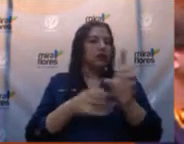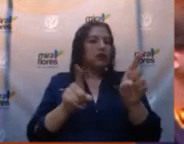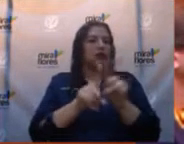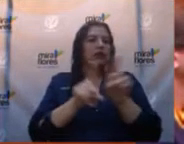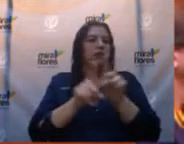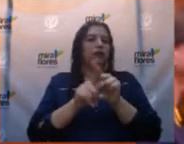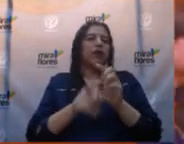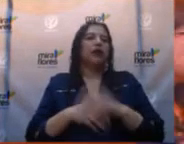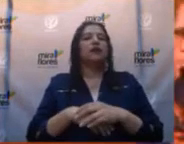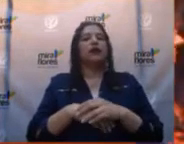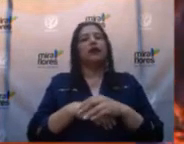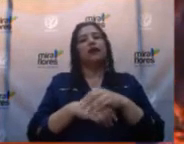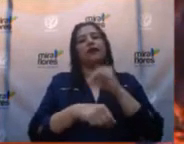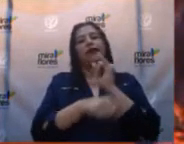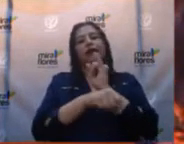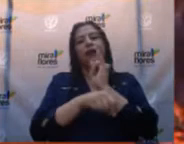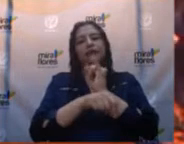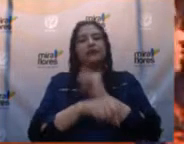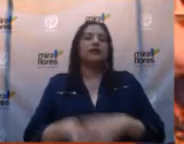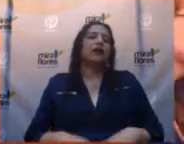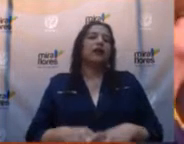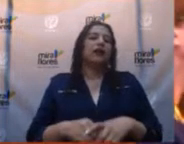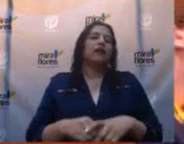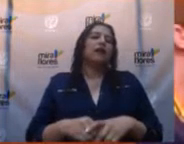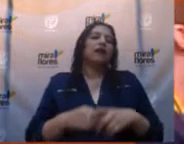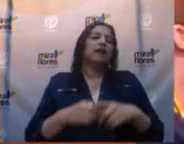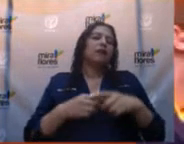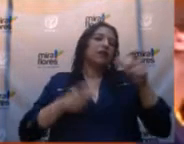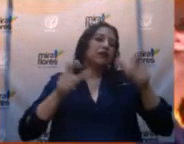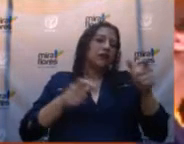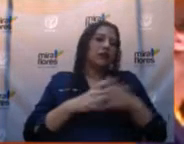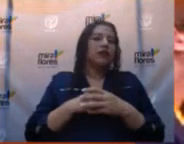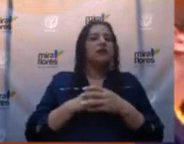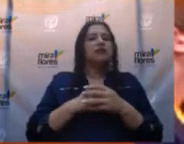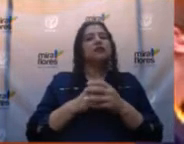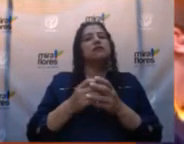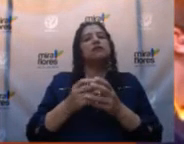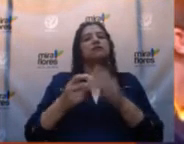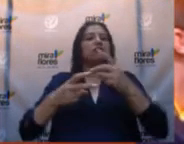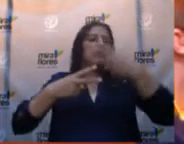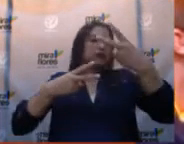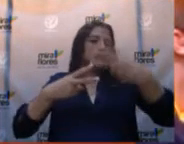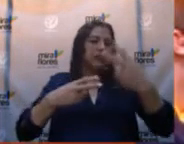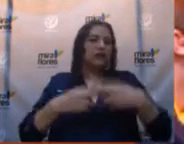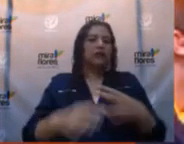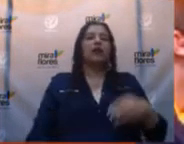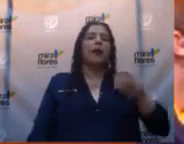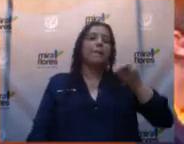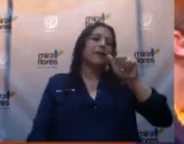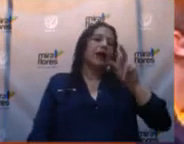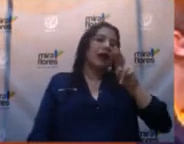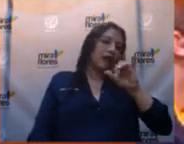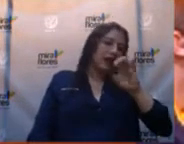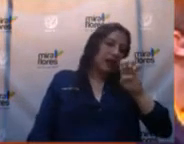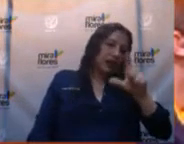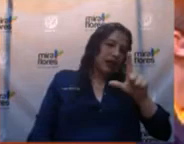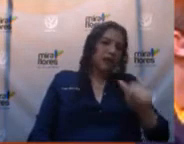religiosas, señores presidentes y miembros de juntas vecinales, señora Mariela Montaño de Muñoz,